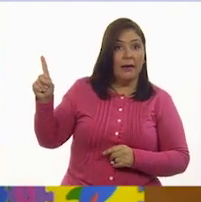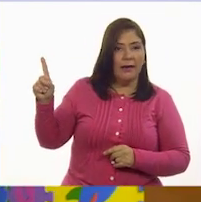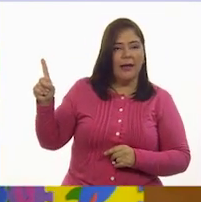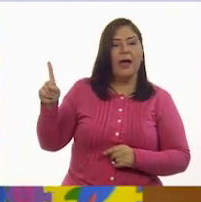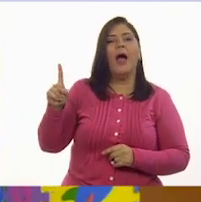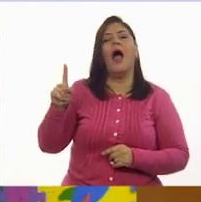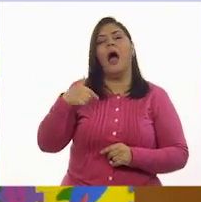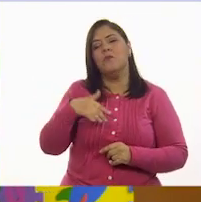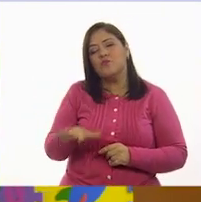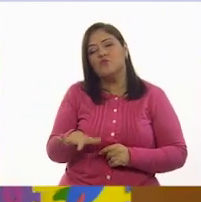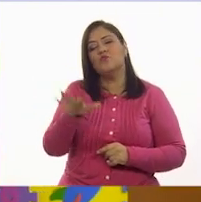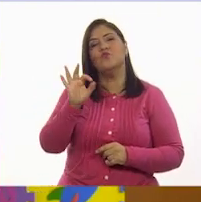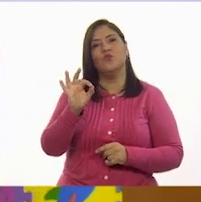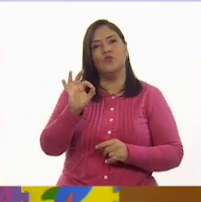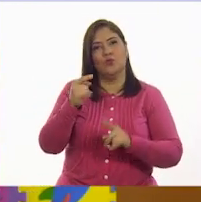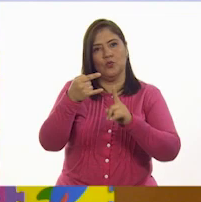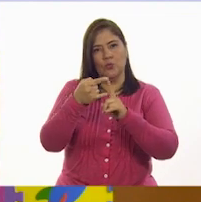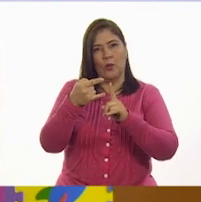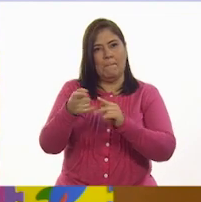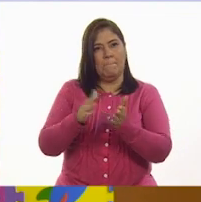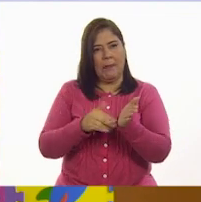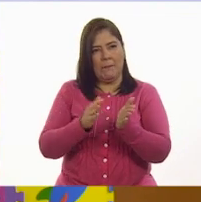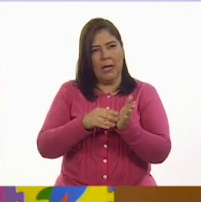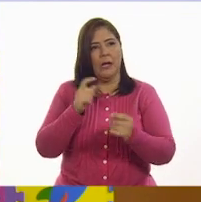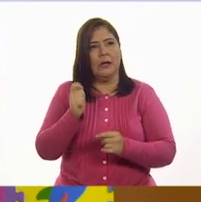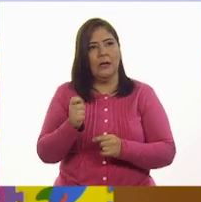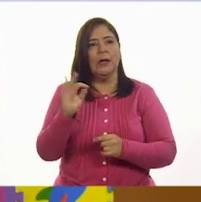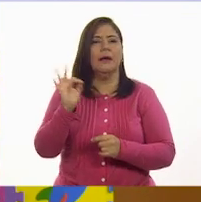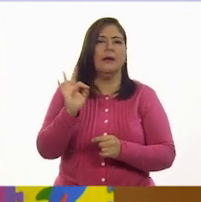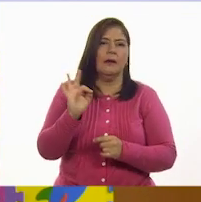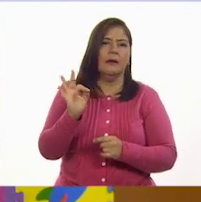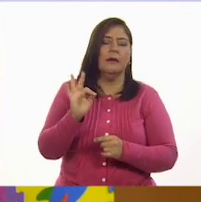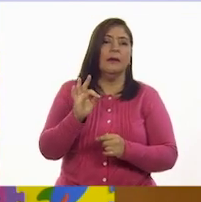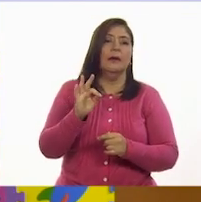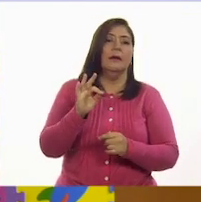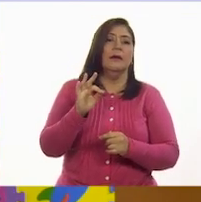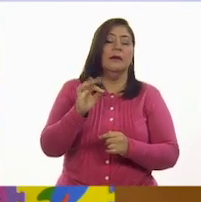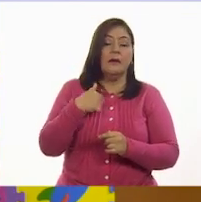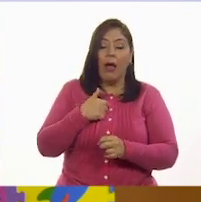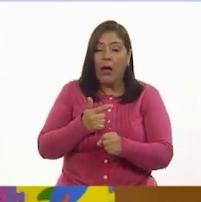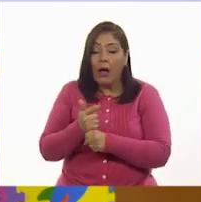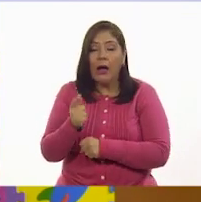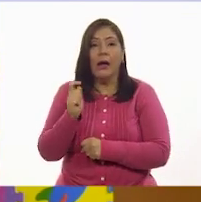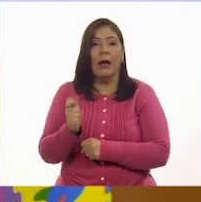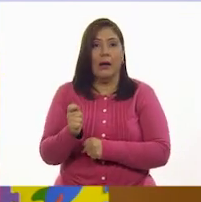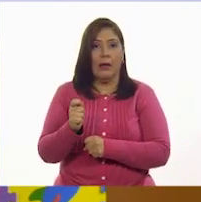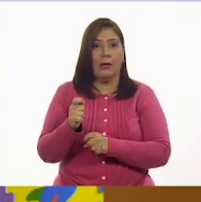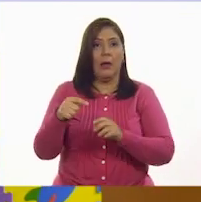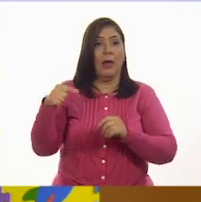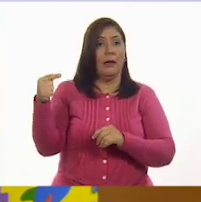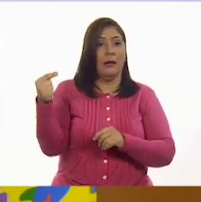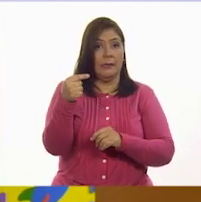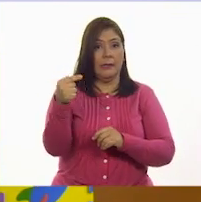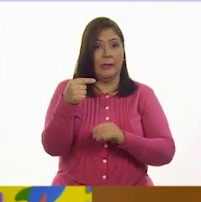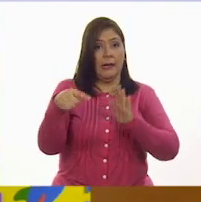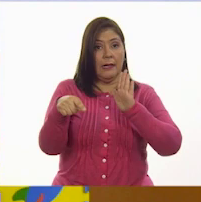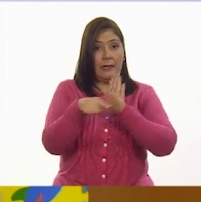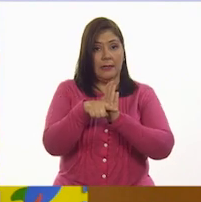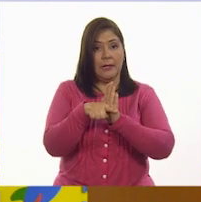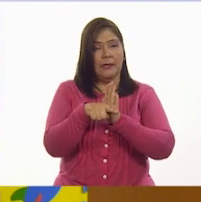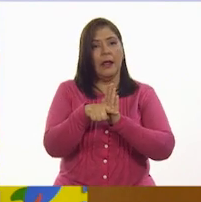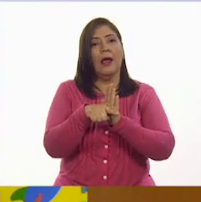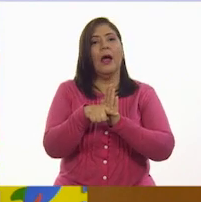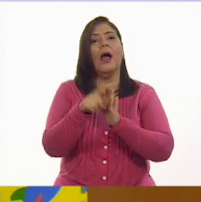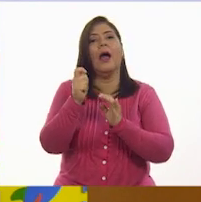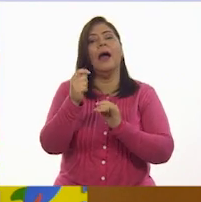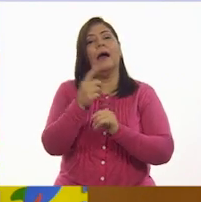de estas tarjetitas. ¿Sí? Y si te sale, por ejemplo, en este caso salió el signo de restar, vas a